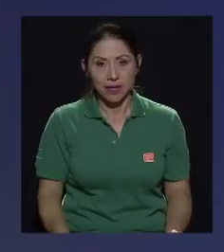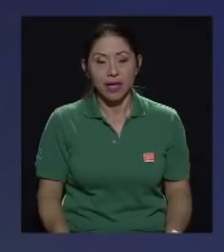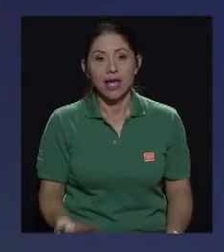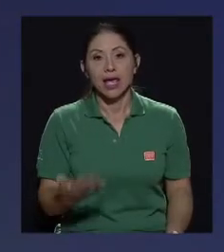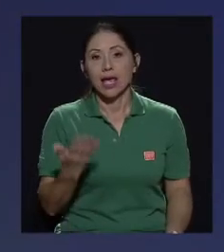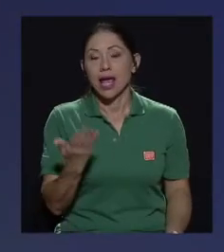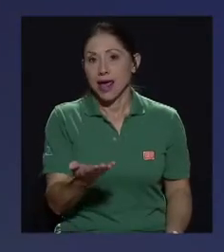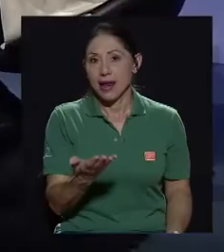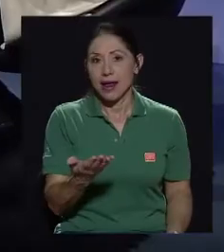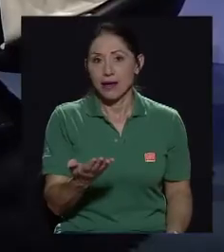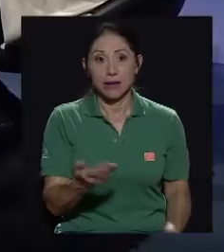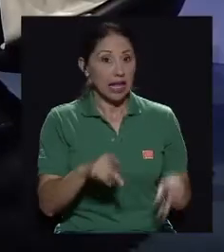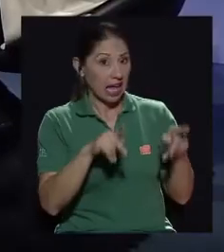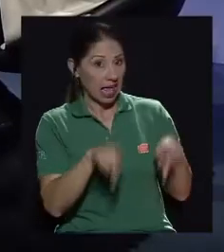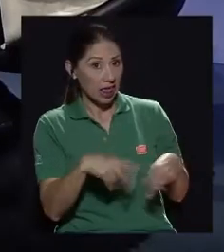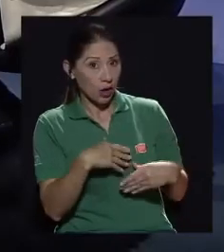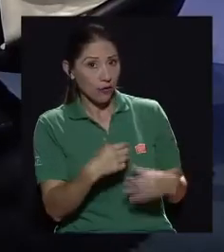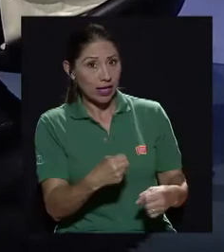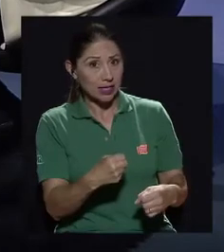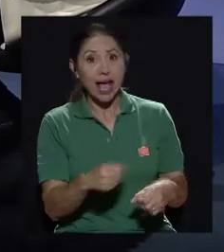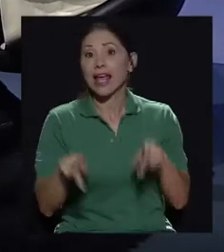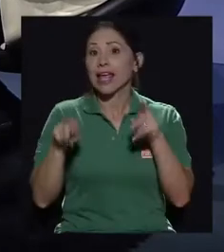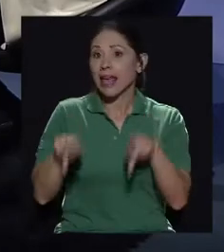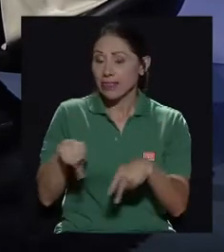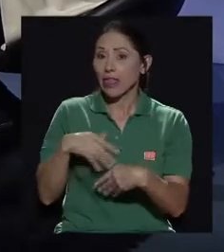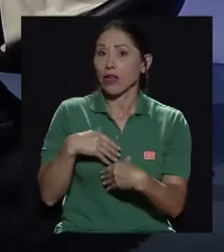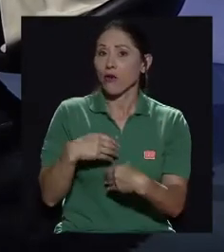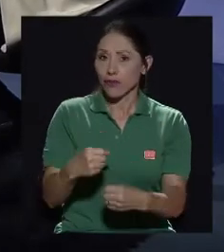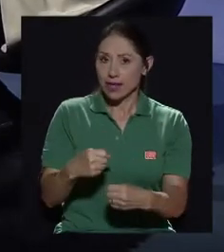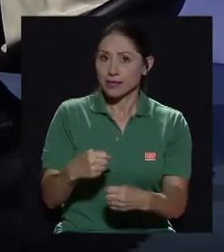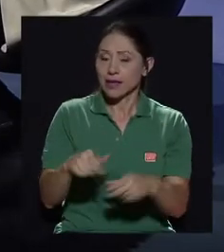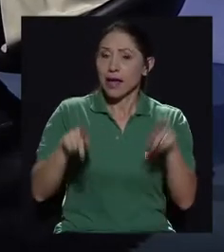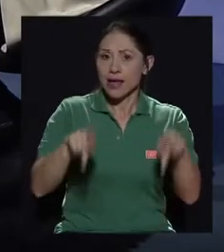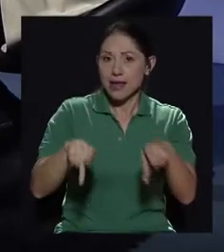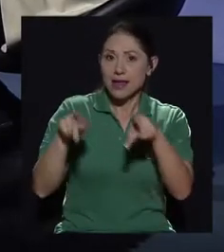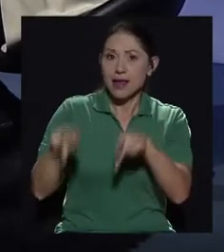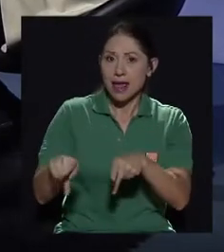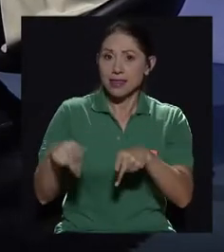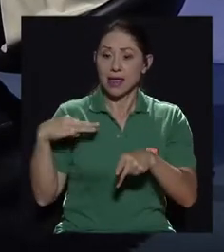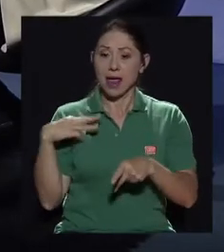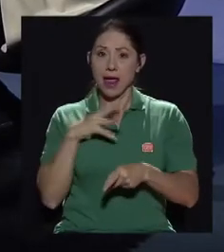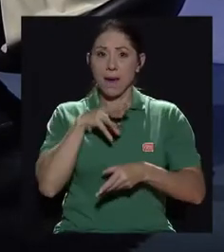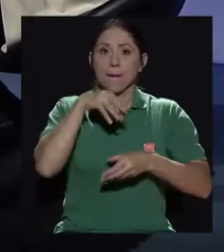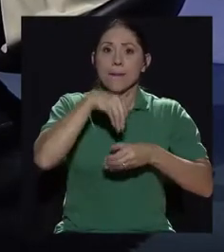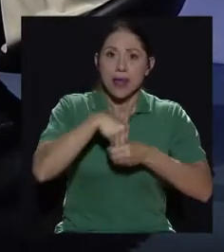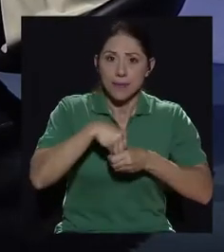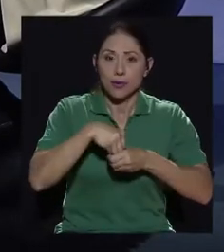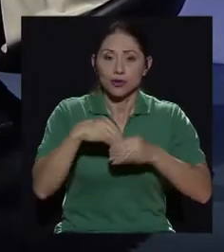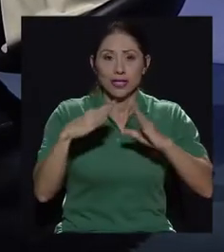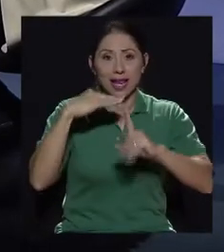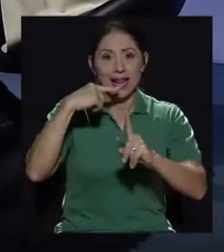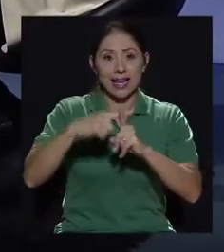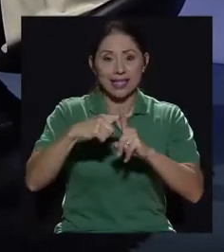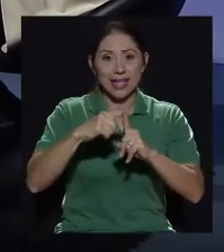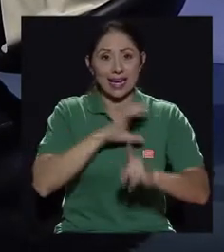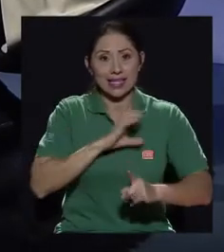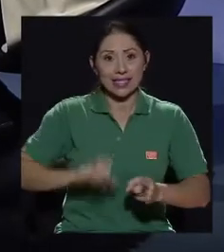era gente de confianza gente de confianza y gente miembros de la iglesia cristiana evangélica que es una